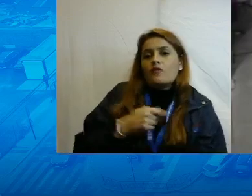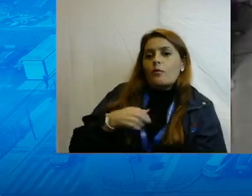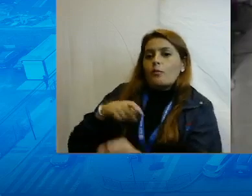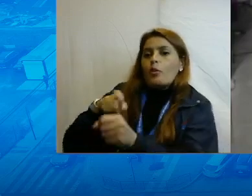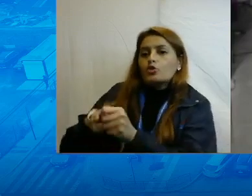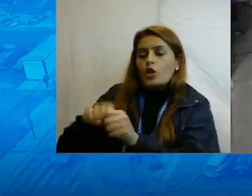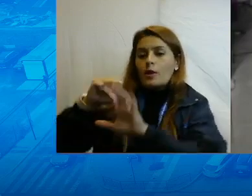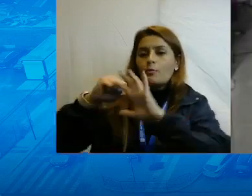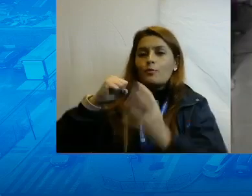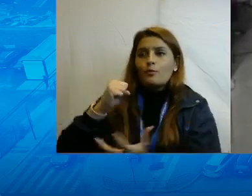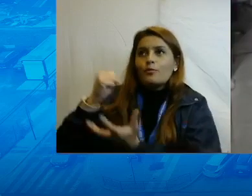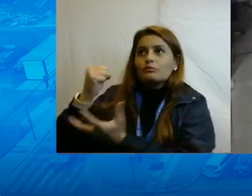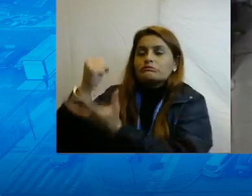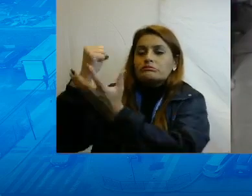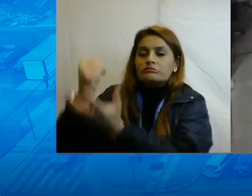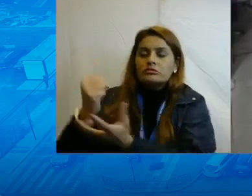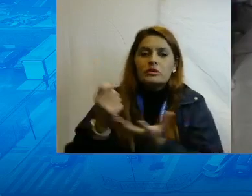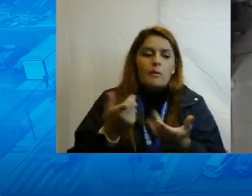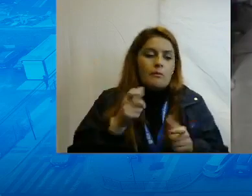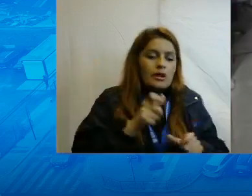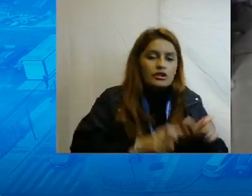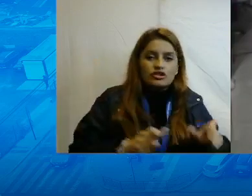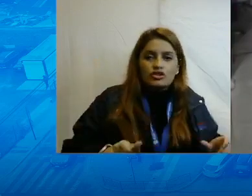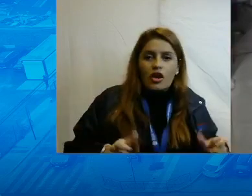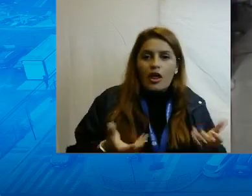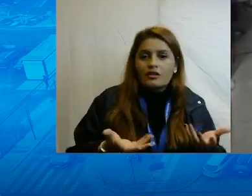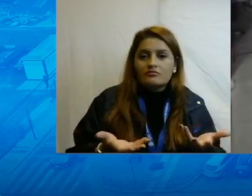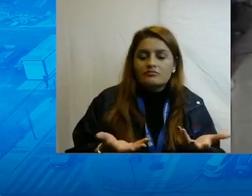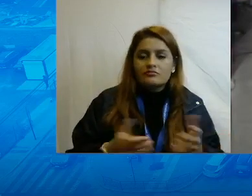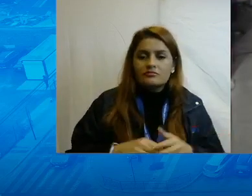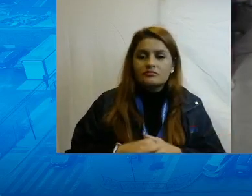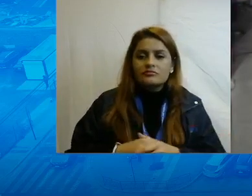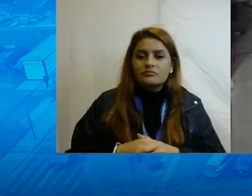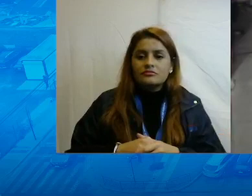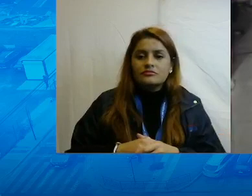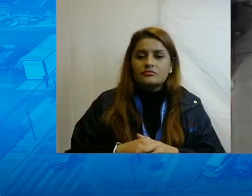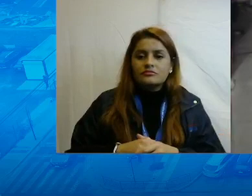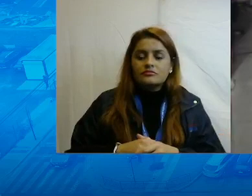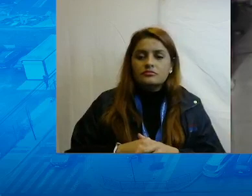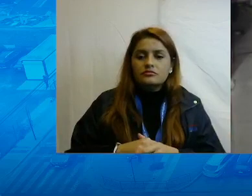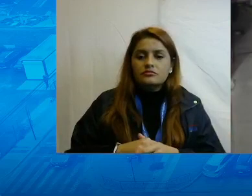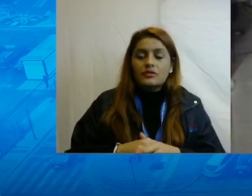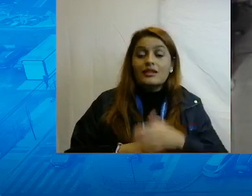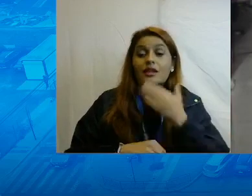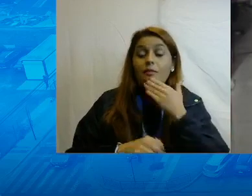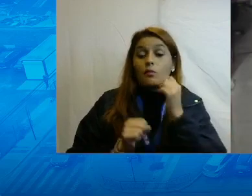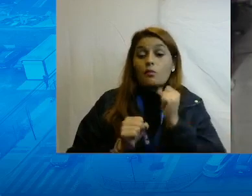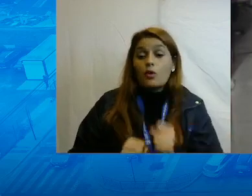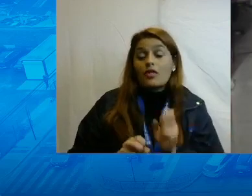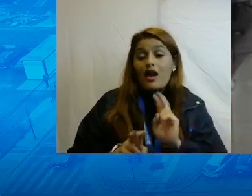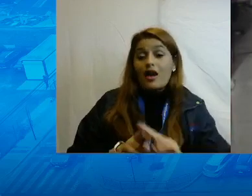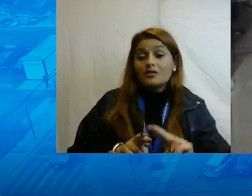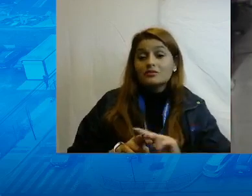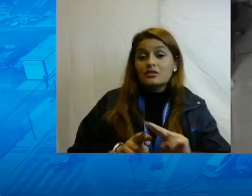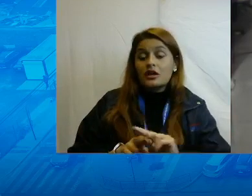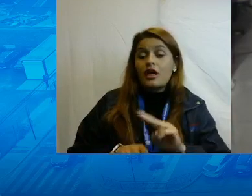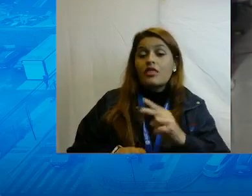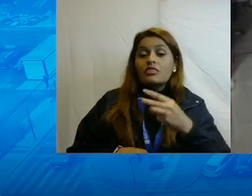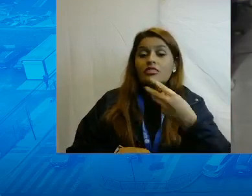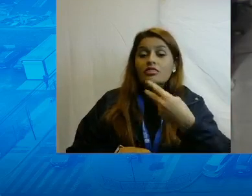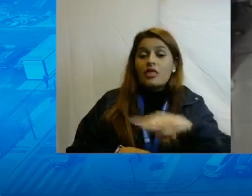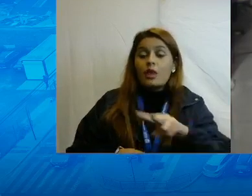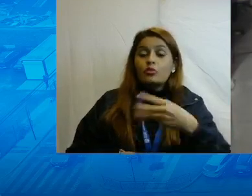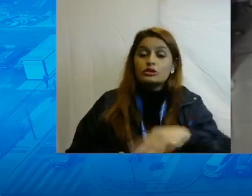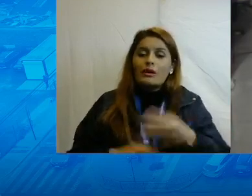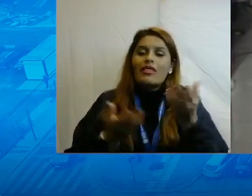regional, que cuida con la mascota y a través del PETRAC, que es el programa de tenencia, sino que también poder hacerlo desde el municipio.